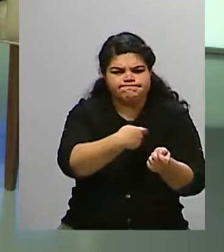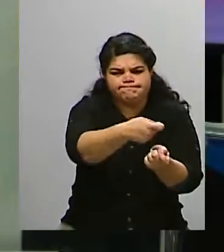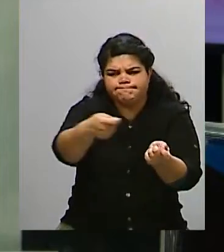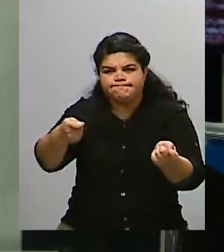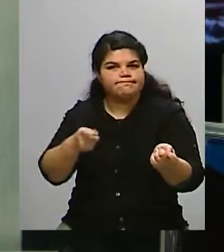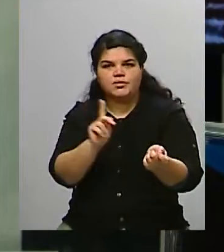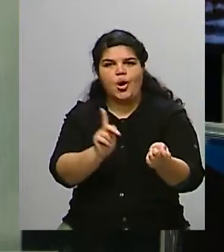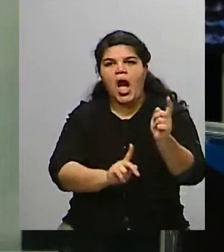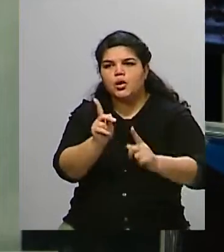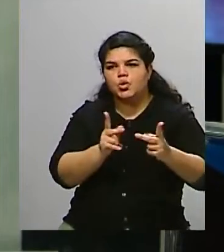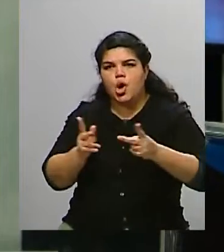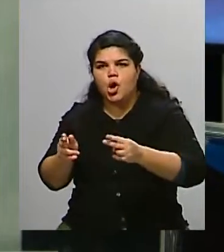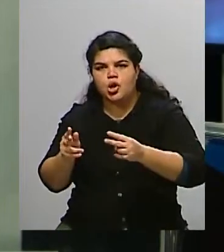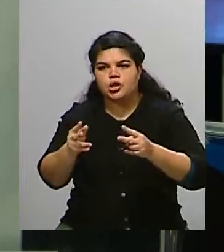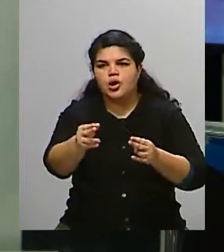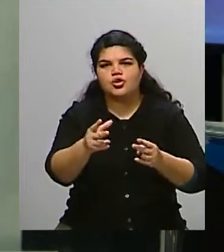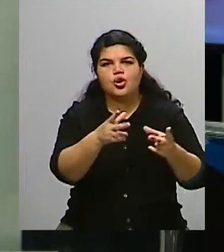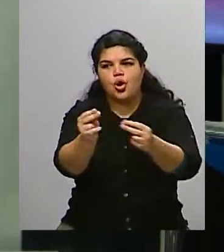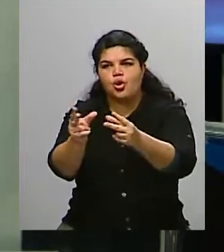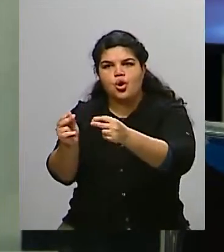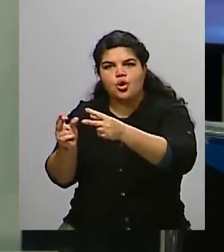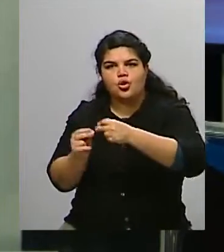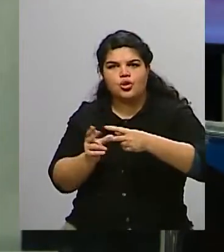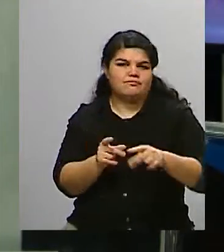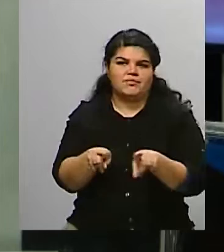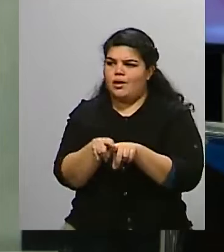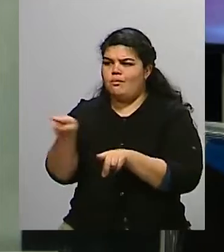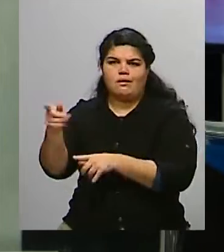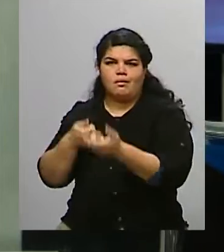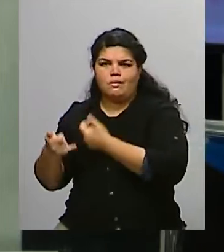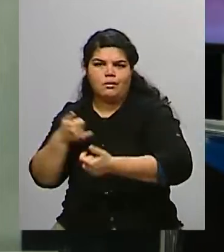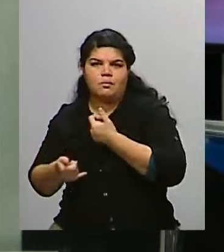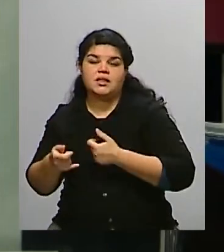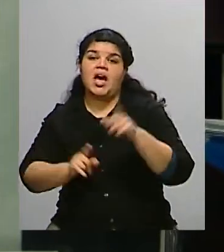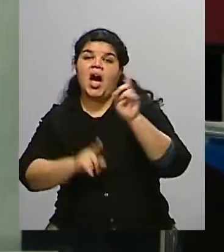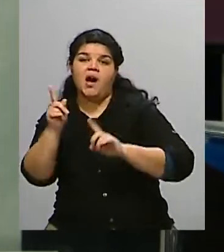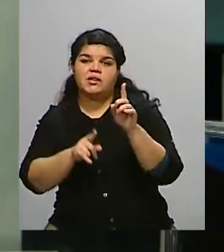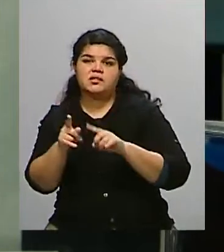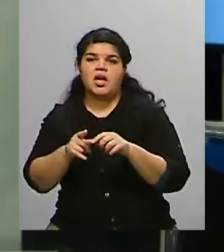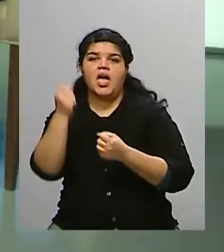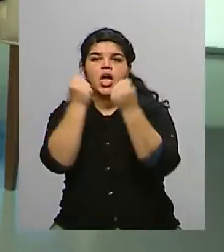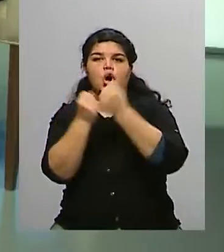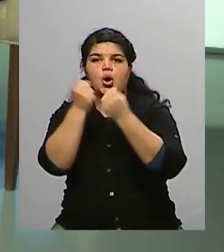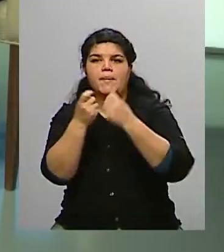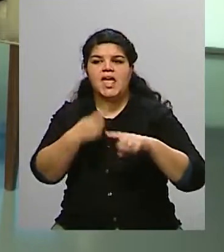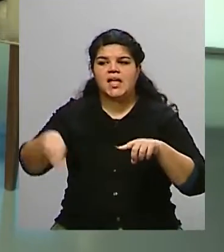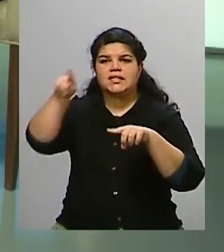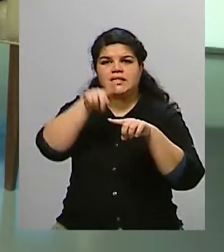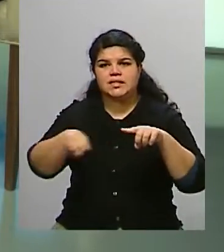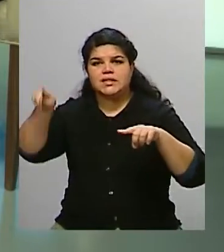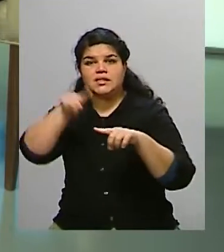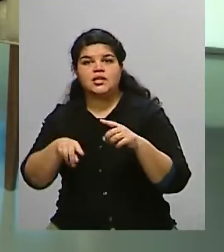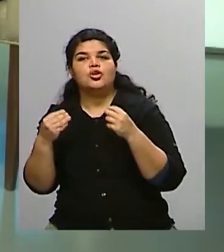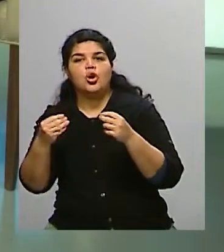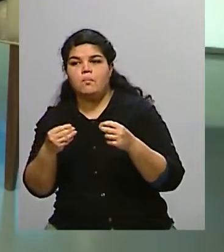algún recorte por como decía Gustavo recién, por algún tema del ciclo económico. Sin embargo, en la economía